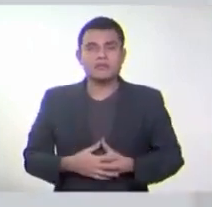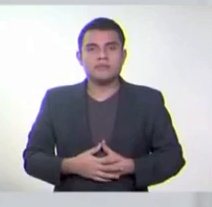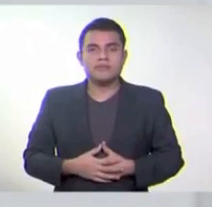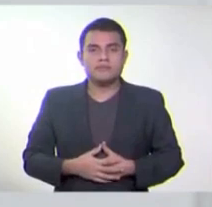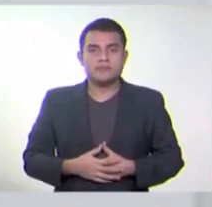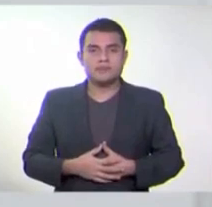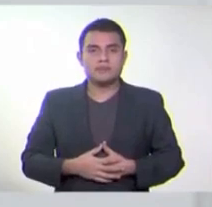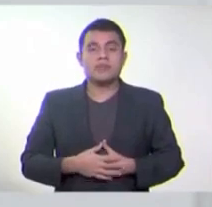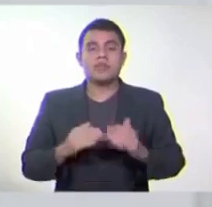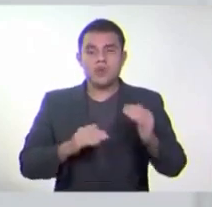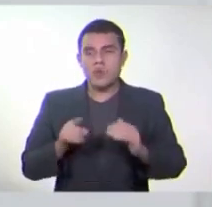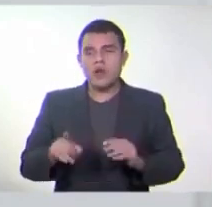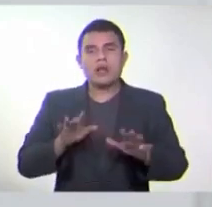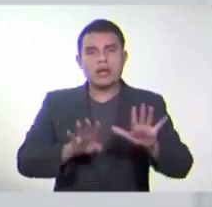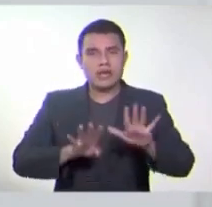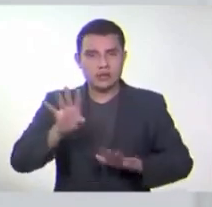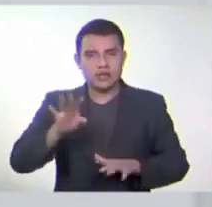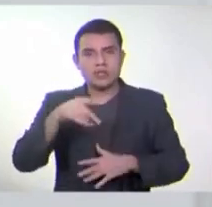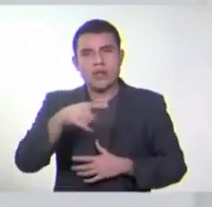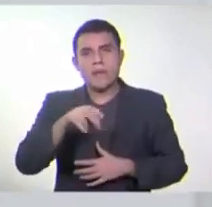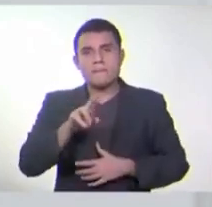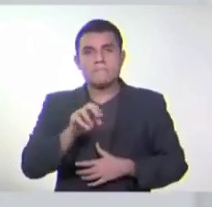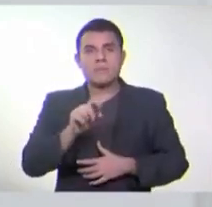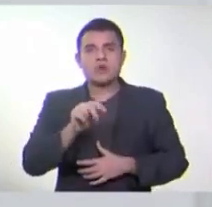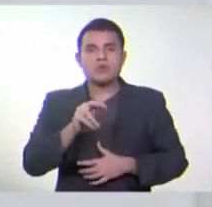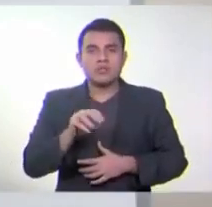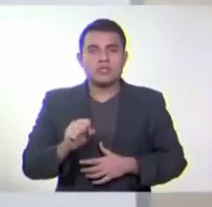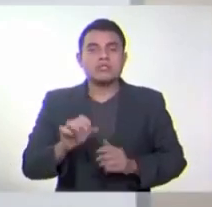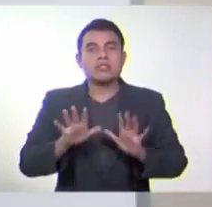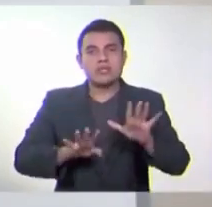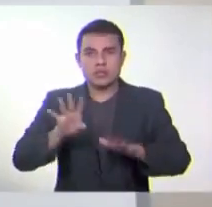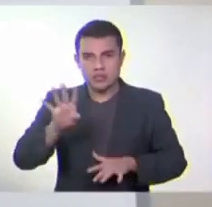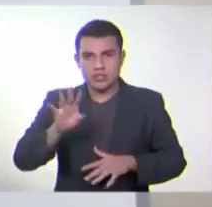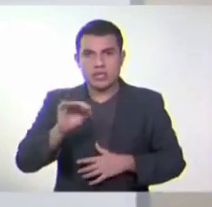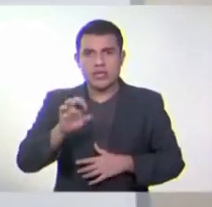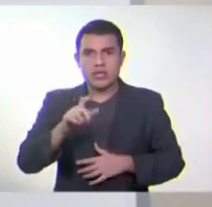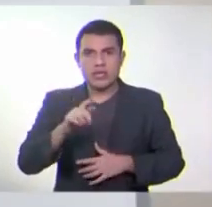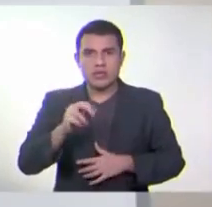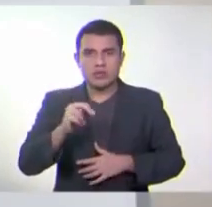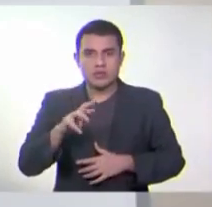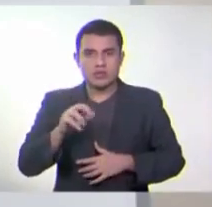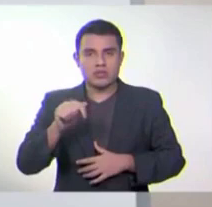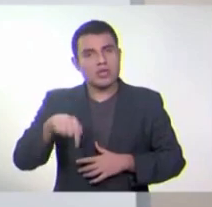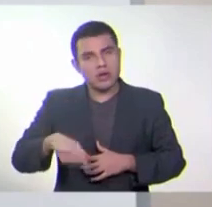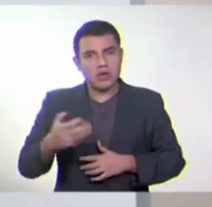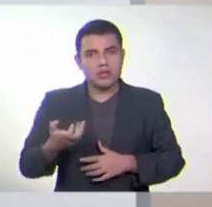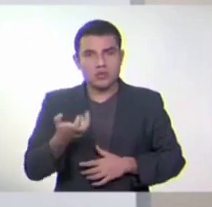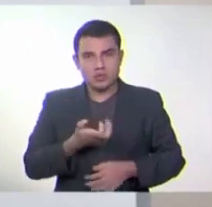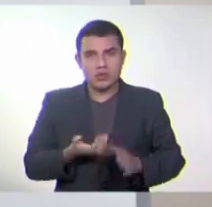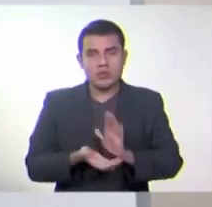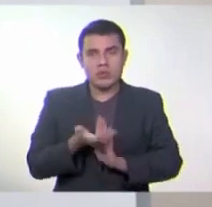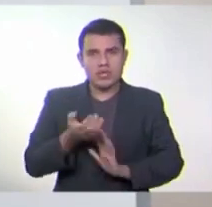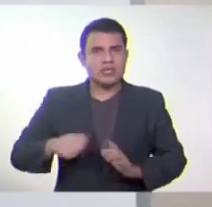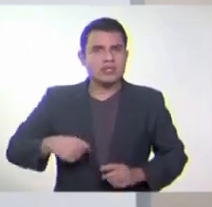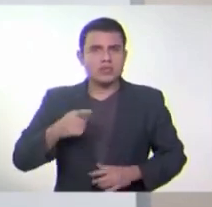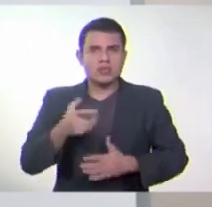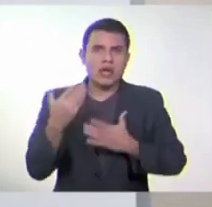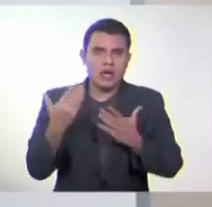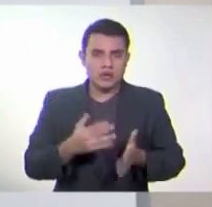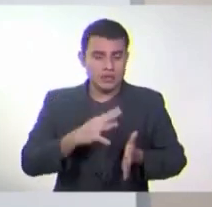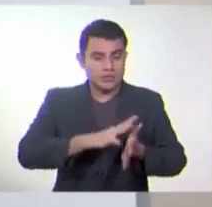cabal 14 protones y 14 electrones. Ahora vamos a desarrollar, siempre ayúdense de su tabla